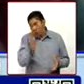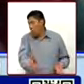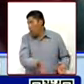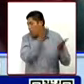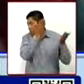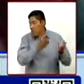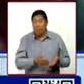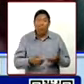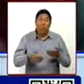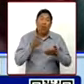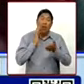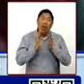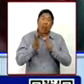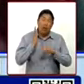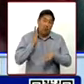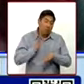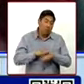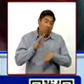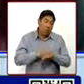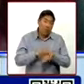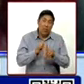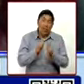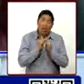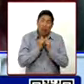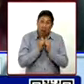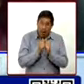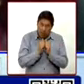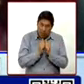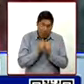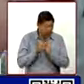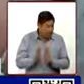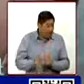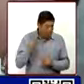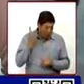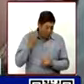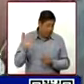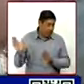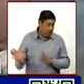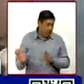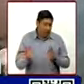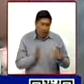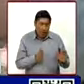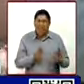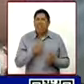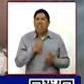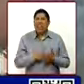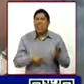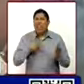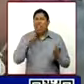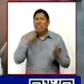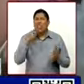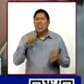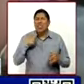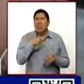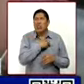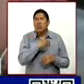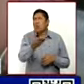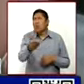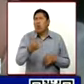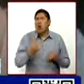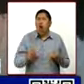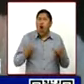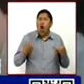solos muy bien has hablado de prevenir y de acompañamiento ahora qué les decimos a esos jovencitas a esas